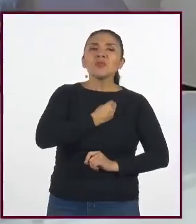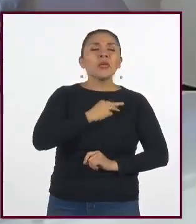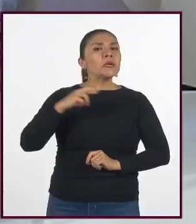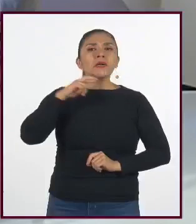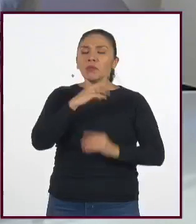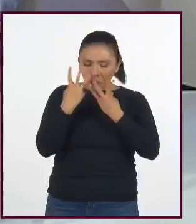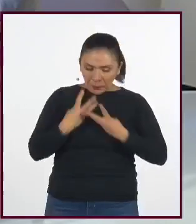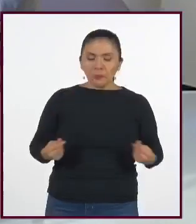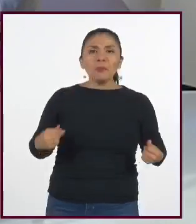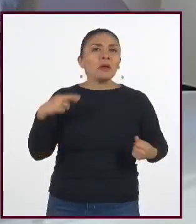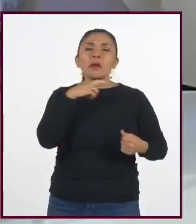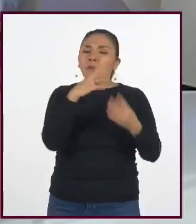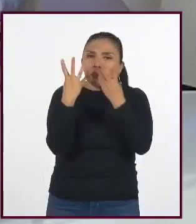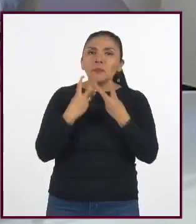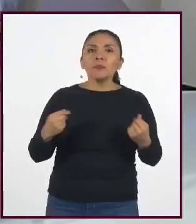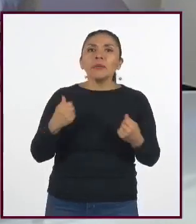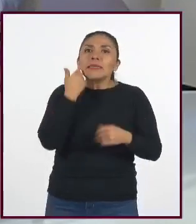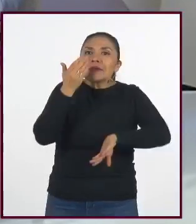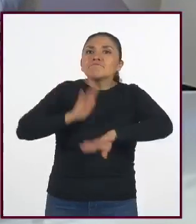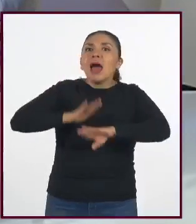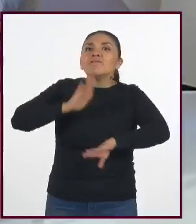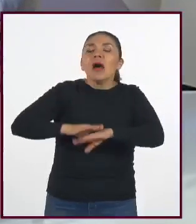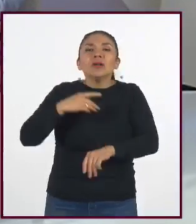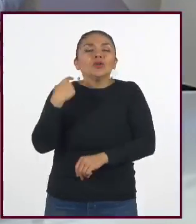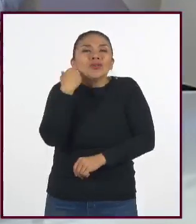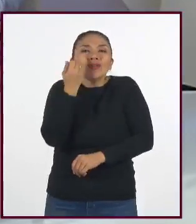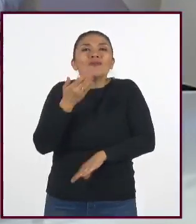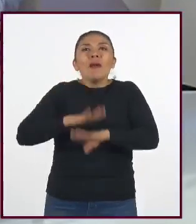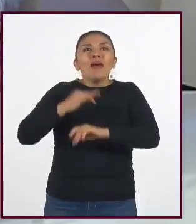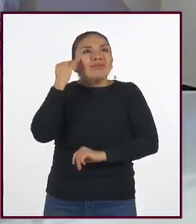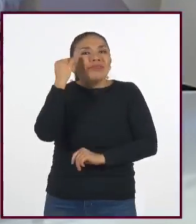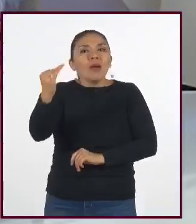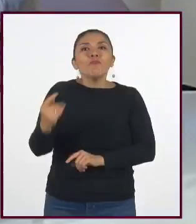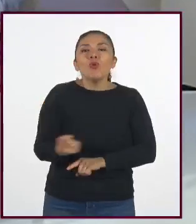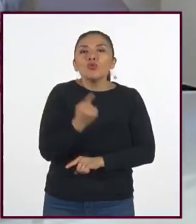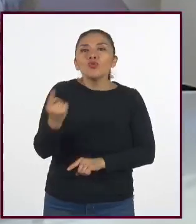entonces la siguiente vez quieres que dure más. Exacto. ¿No?